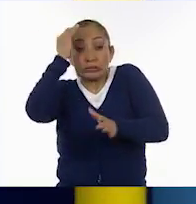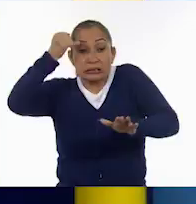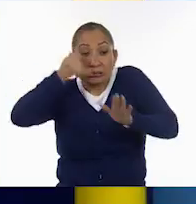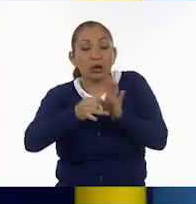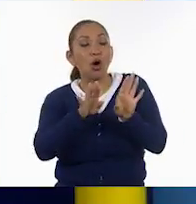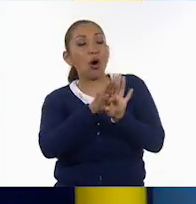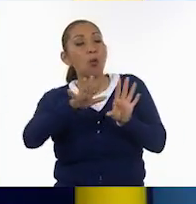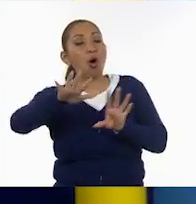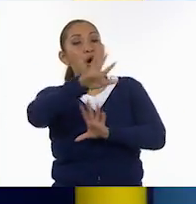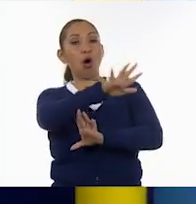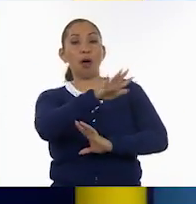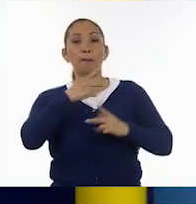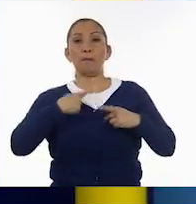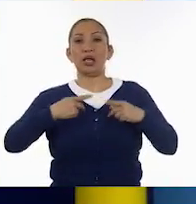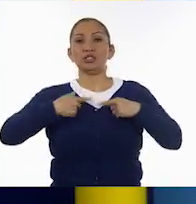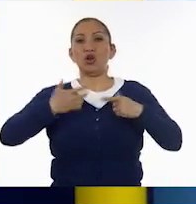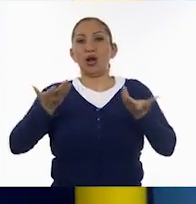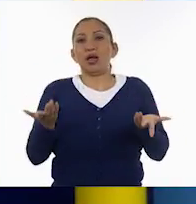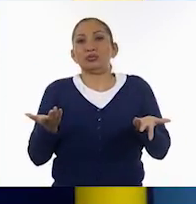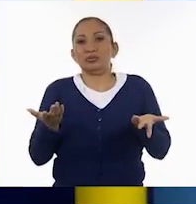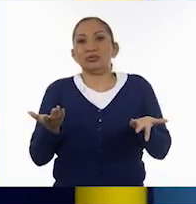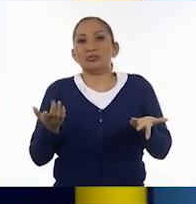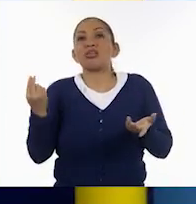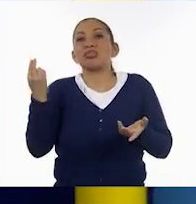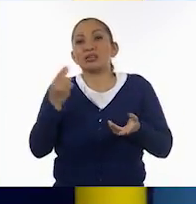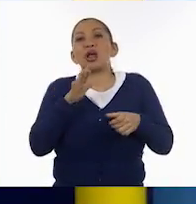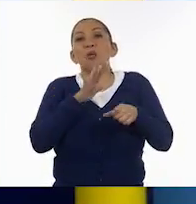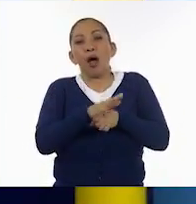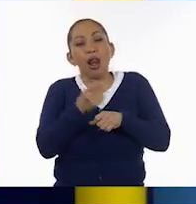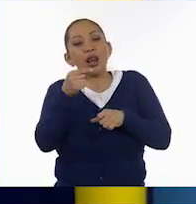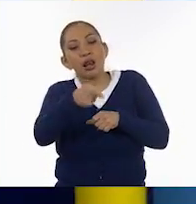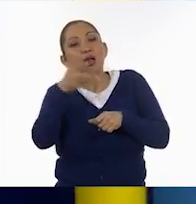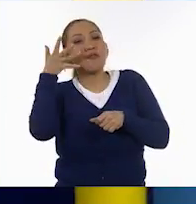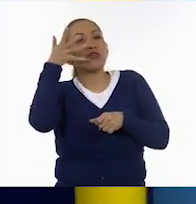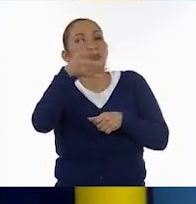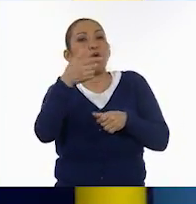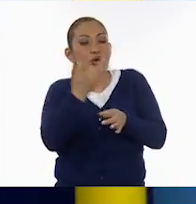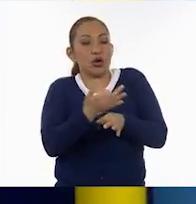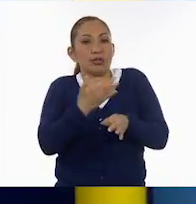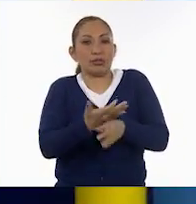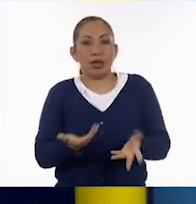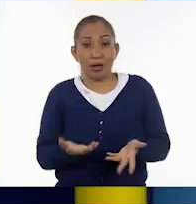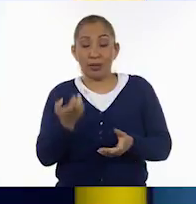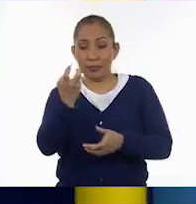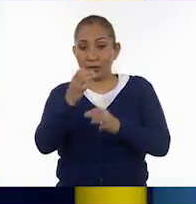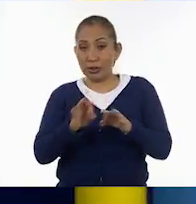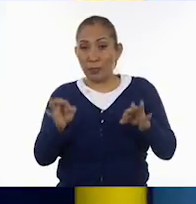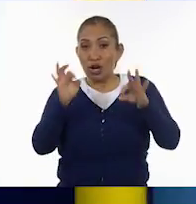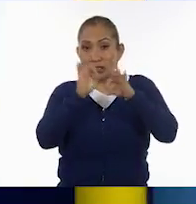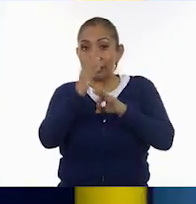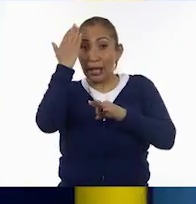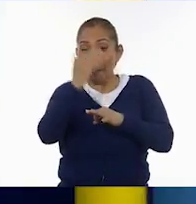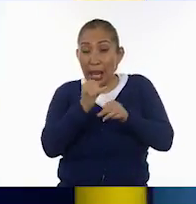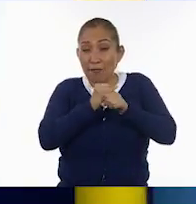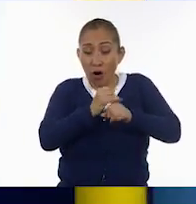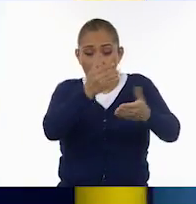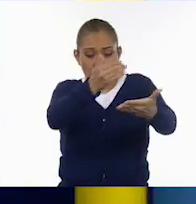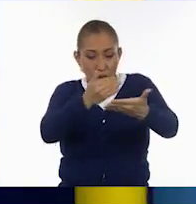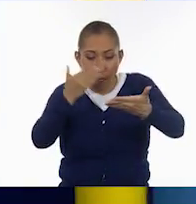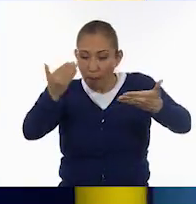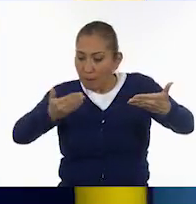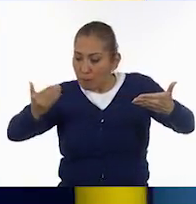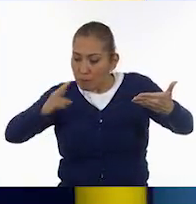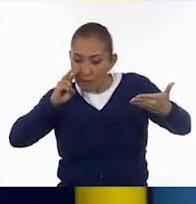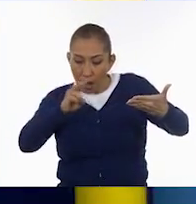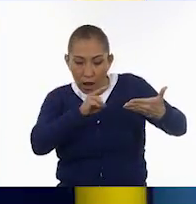conozcamos cómo está compuesta nuestra población y qué necesidades van a tener. Entonces es muy importante tener todos estos datos y